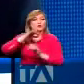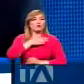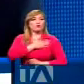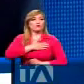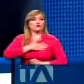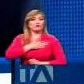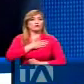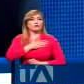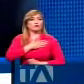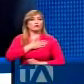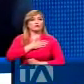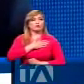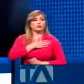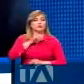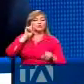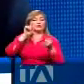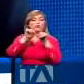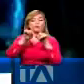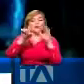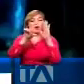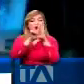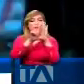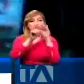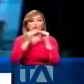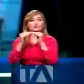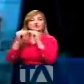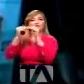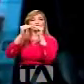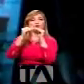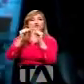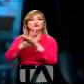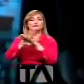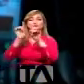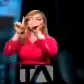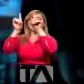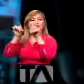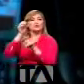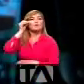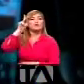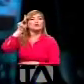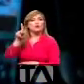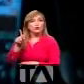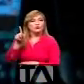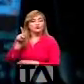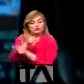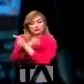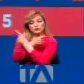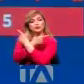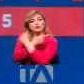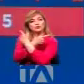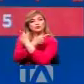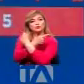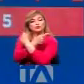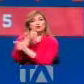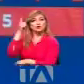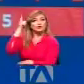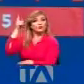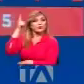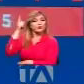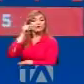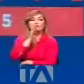de conformidad con el Código de la Democracia. Y al ser consultado sobre la opinión manifiesta en Twitter por parte de su líder